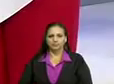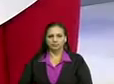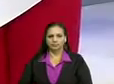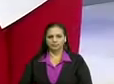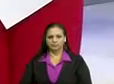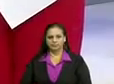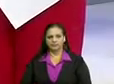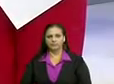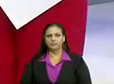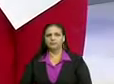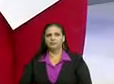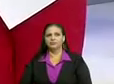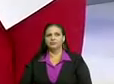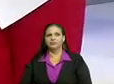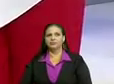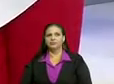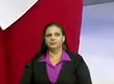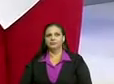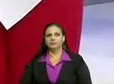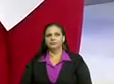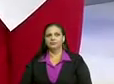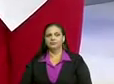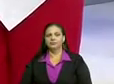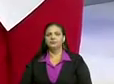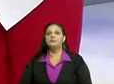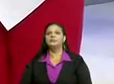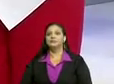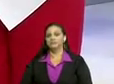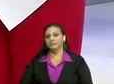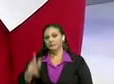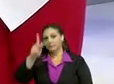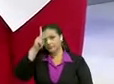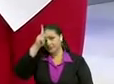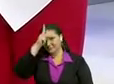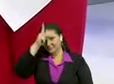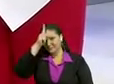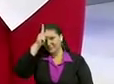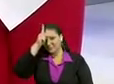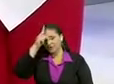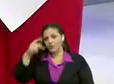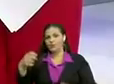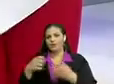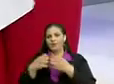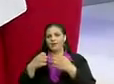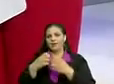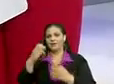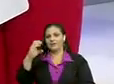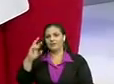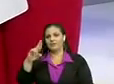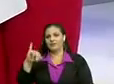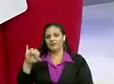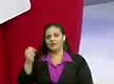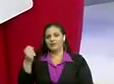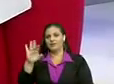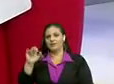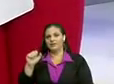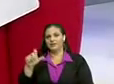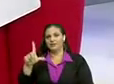le han ganado al Deportivo Cristal. ¿No? Bueno, no, pero cuando yo le ganen a Emelec 4-0, ahí sí zapateen. Oh, oiga.